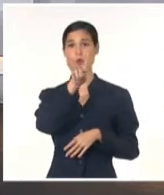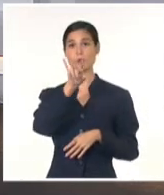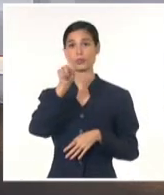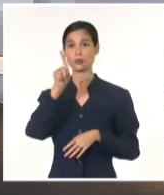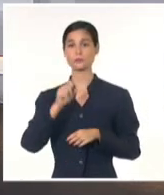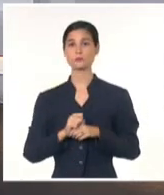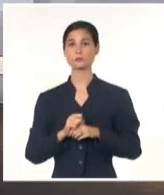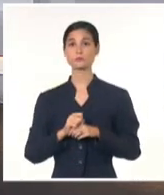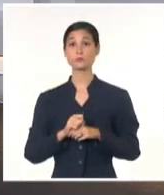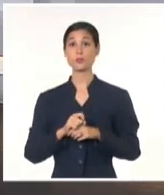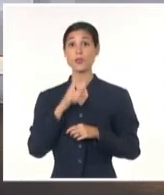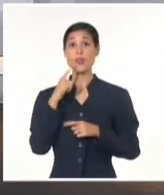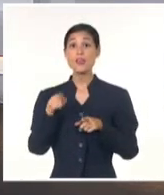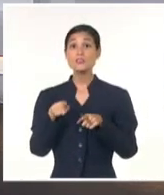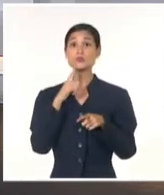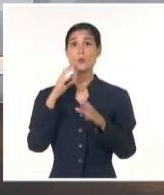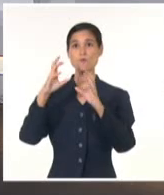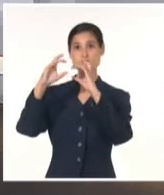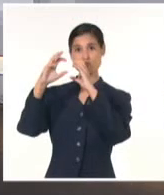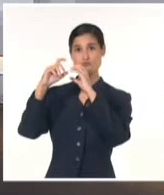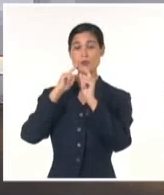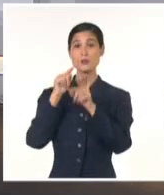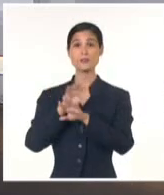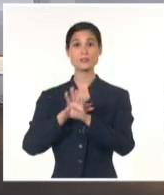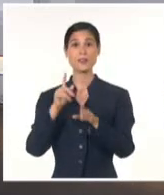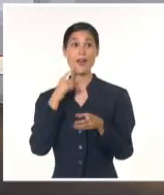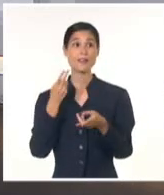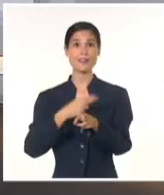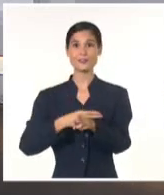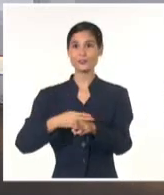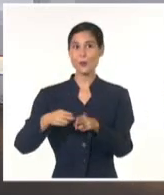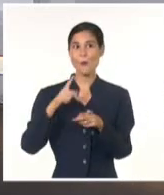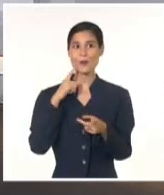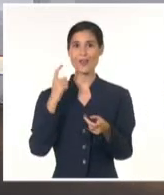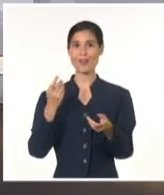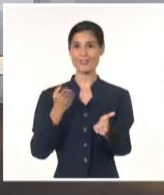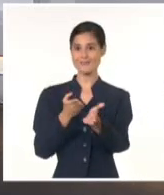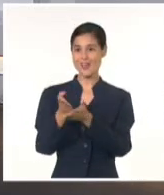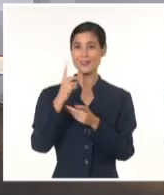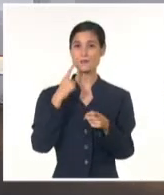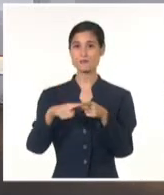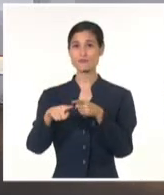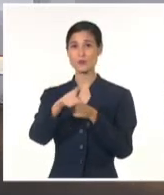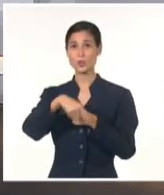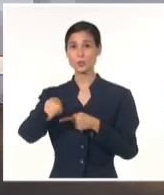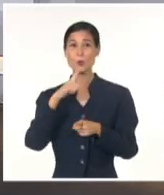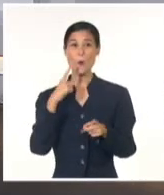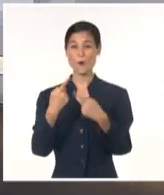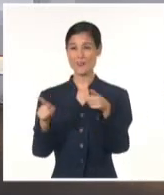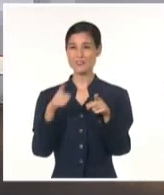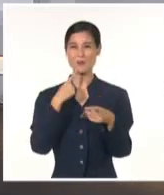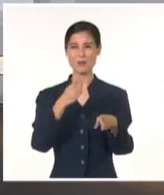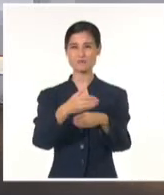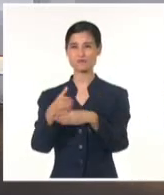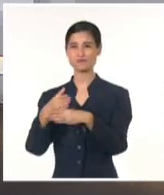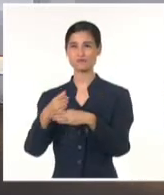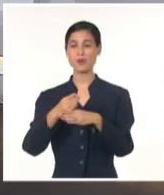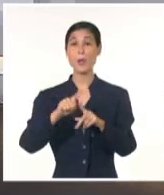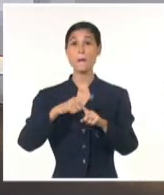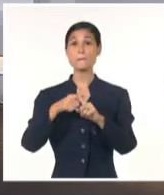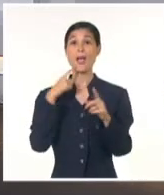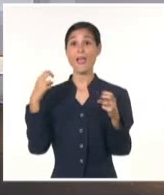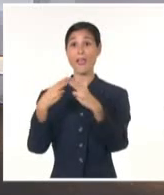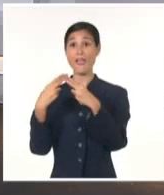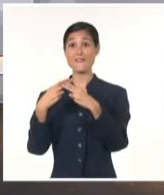trompetista, con más de 70 años de carrera artística, integró las orquestas Riverside y del ICRT respectivamente. Participó en proyectos como